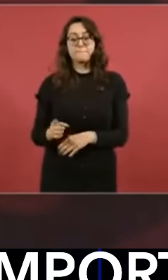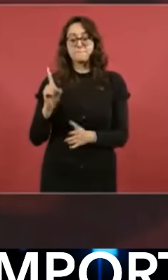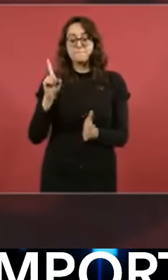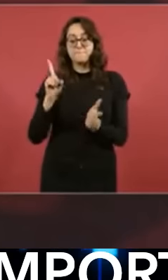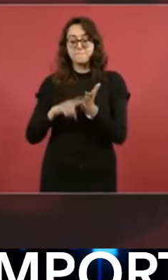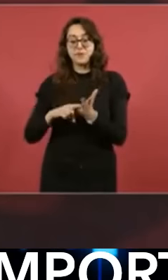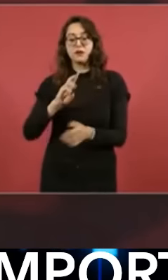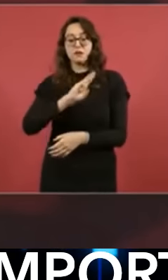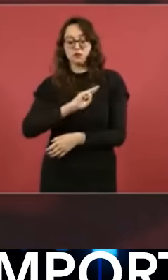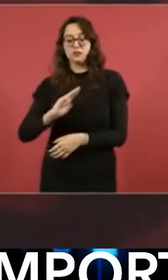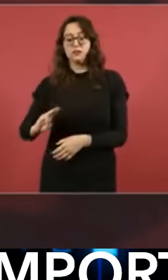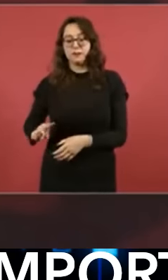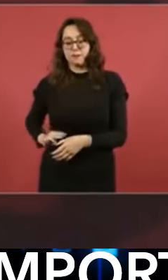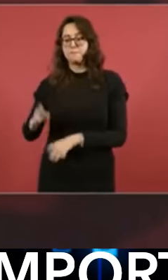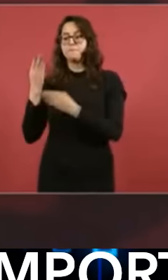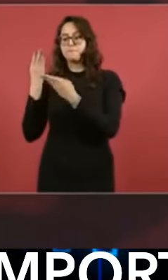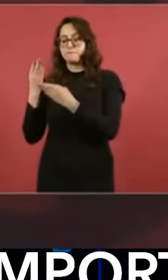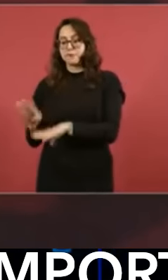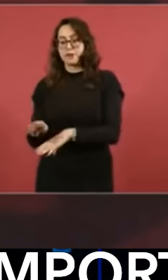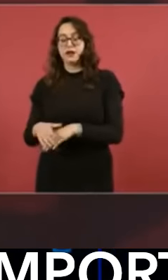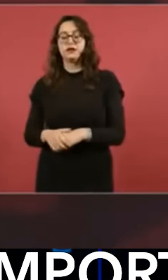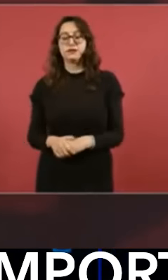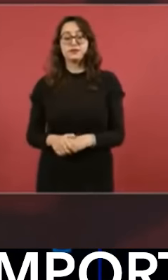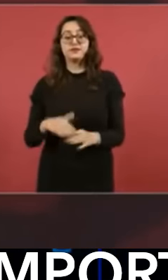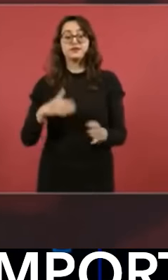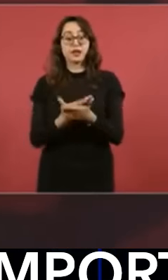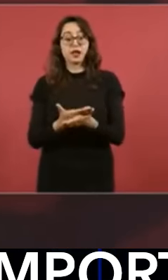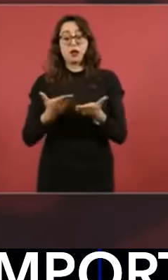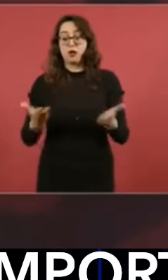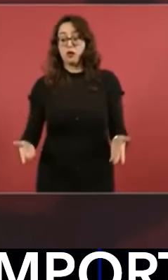bancos. Ahora hay 2,000.